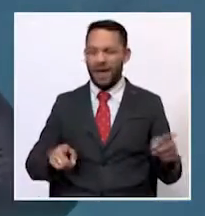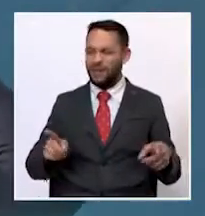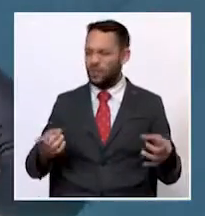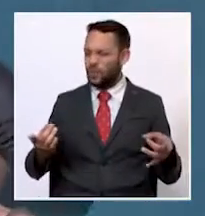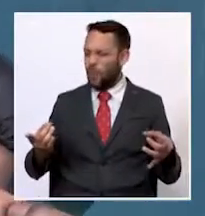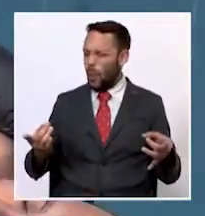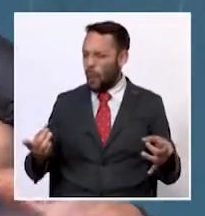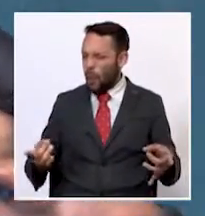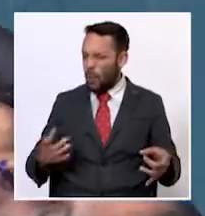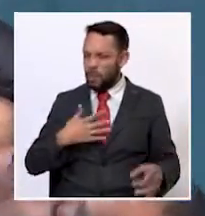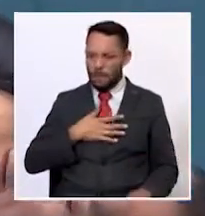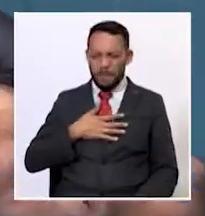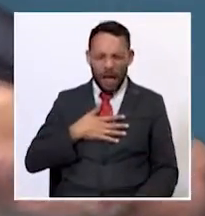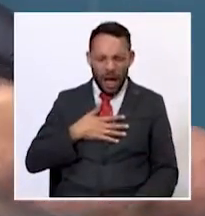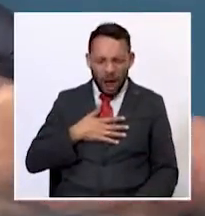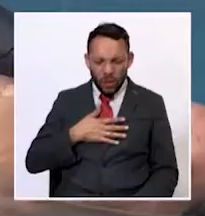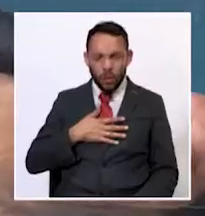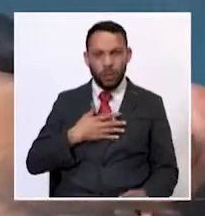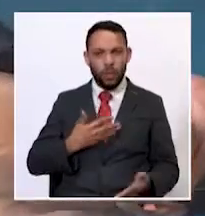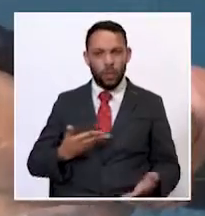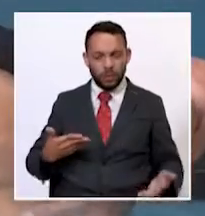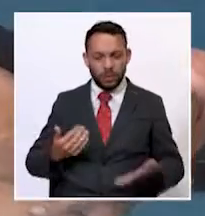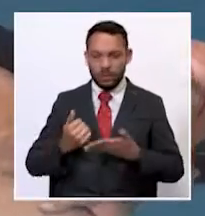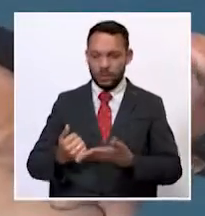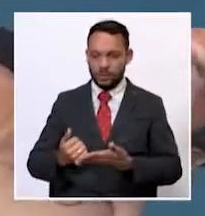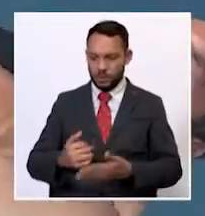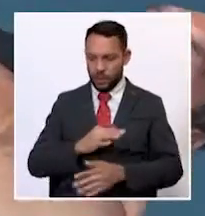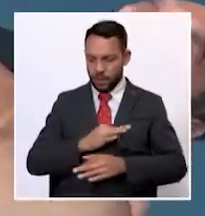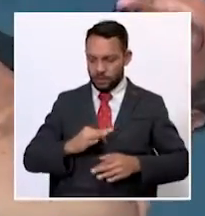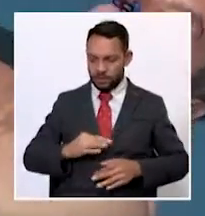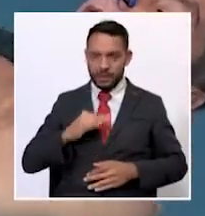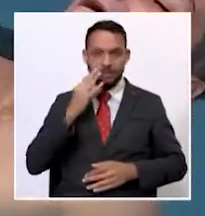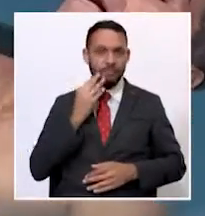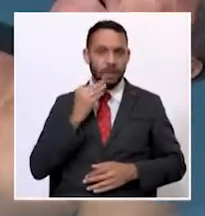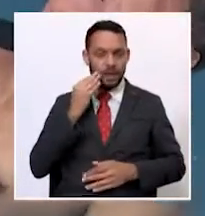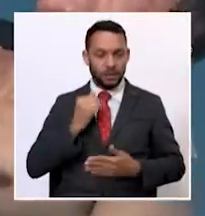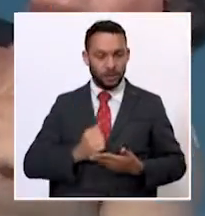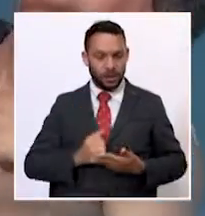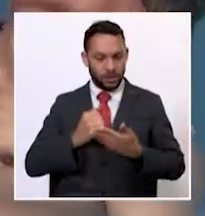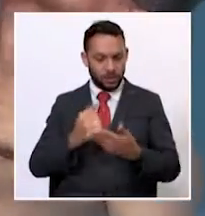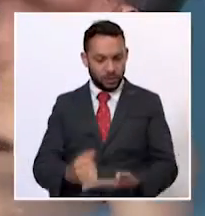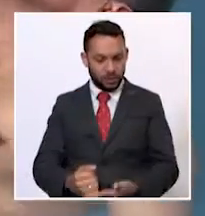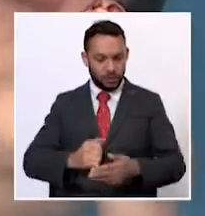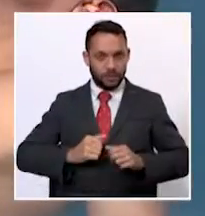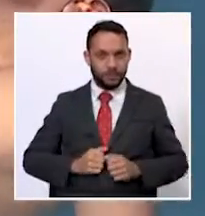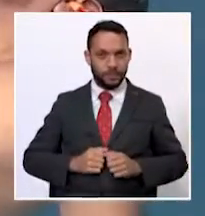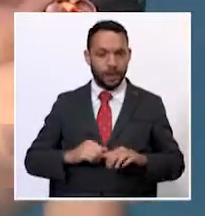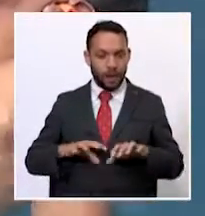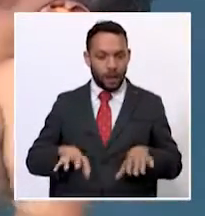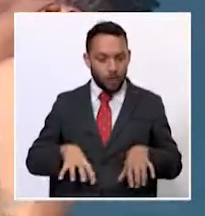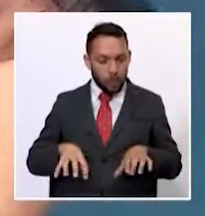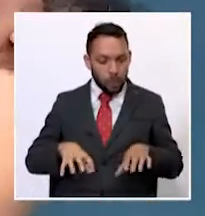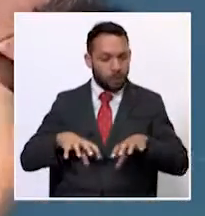pueden ser incómodas, y como experiencia pues nos pone en lugares